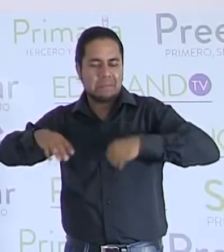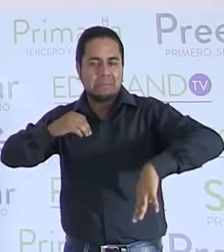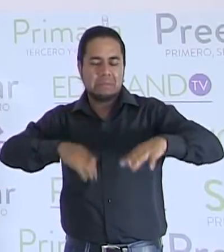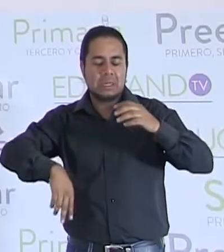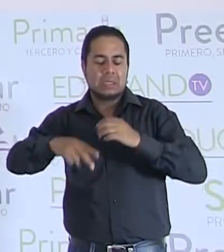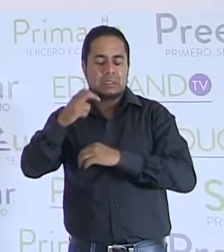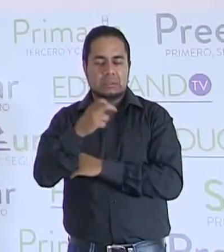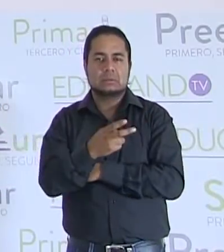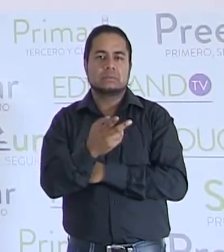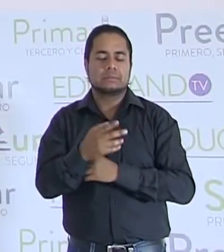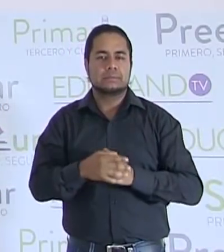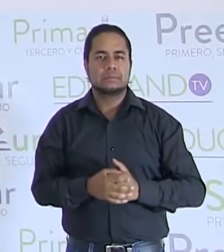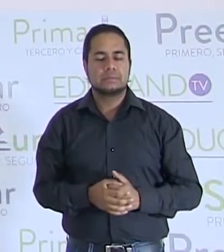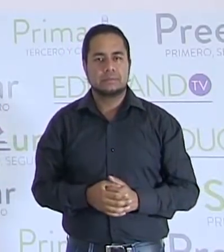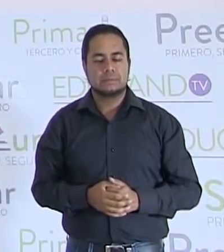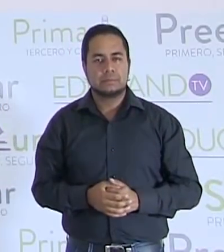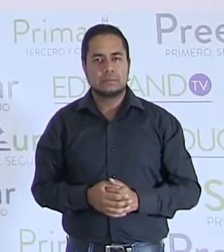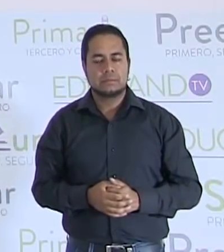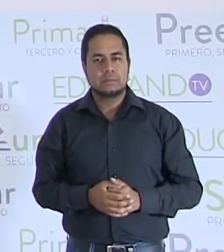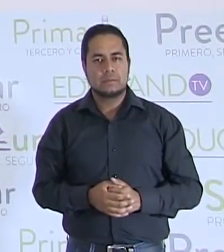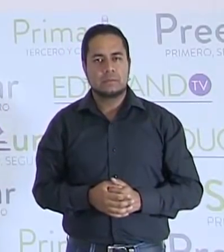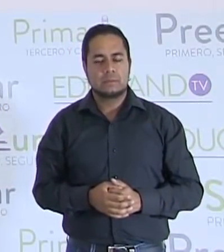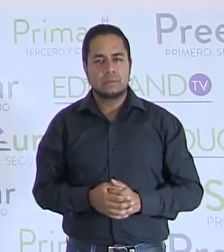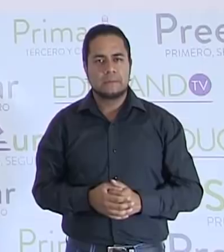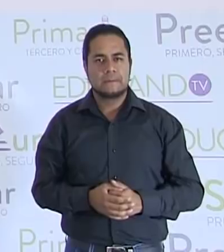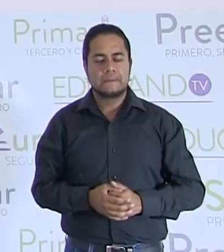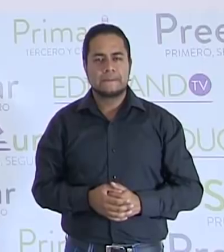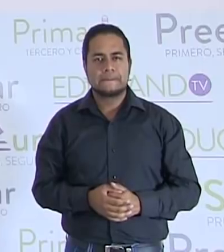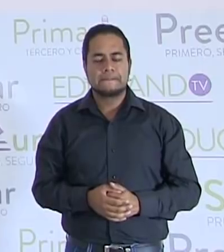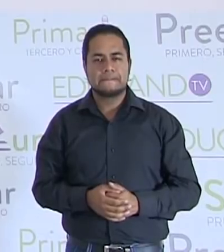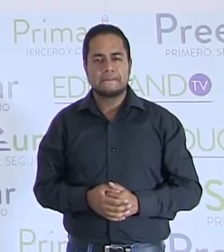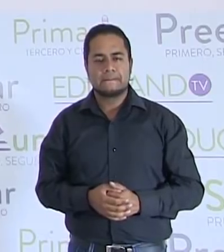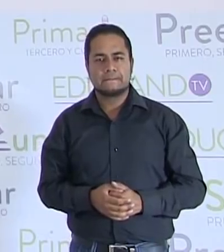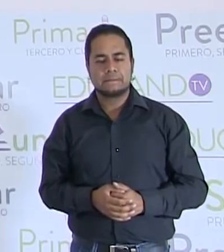no tenerlas aseguradas, que no sean nuestras todavía.